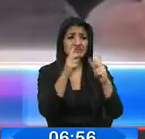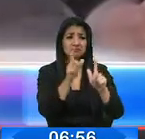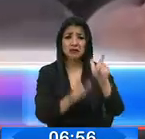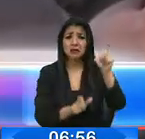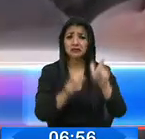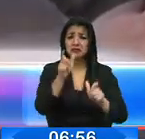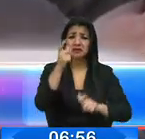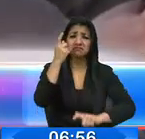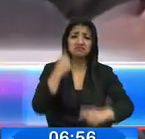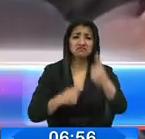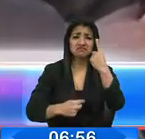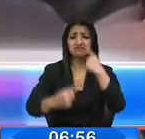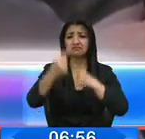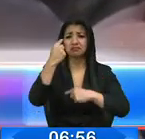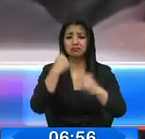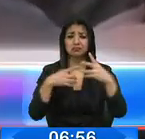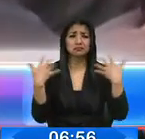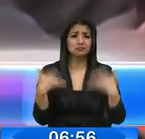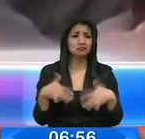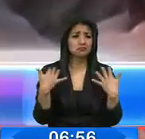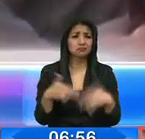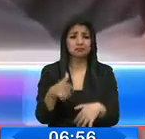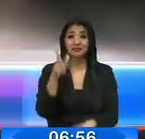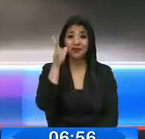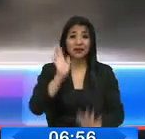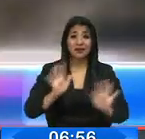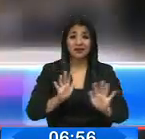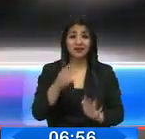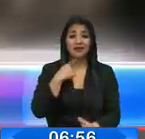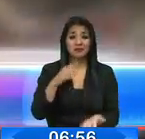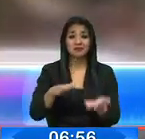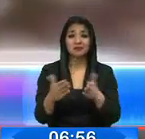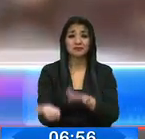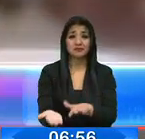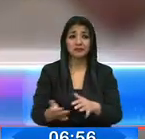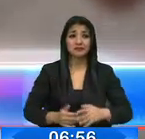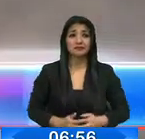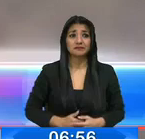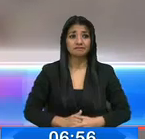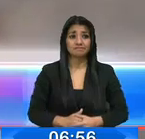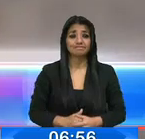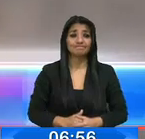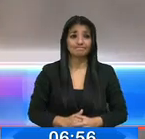de sus acciones. Todavía no podían creer que su ser querido ya no estaba con ellos.